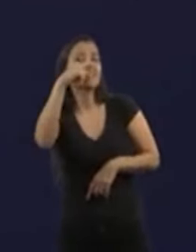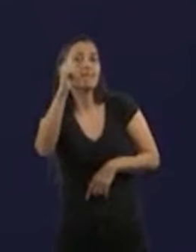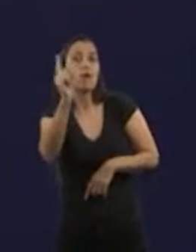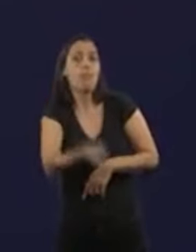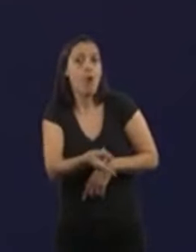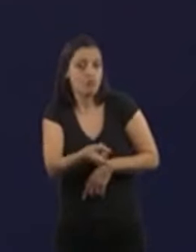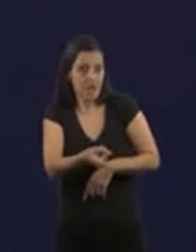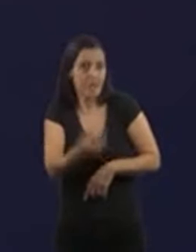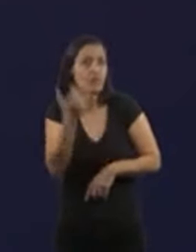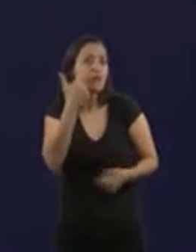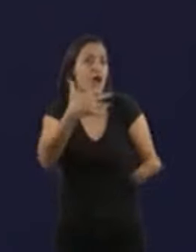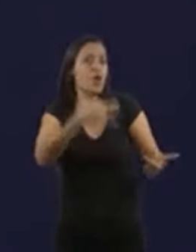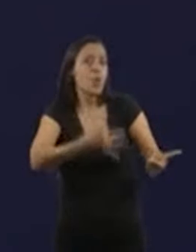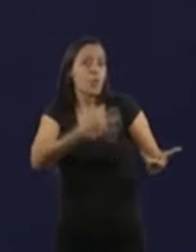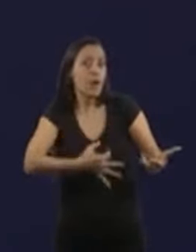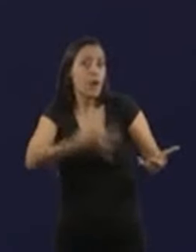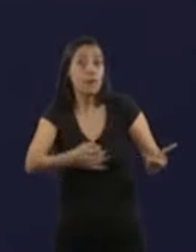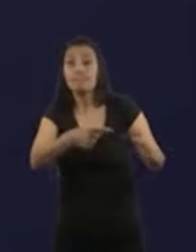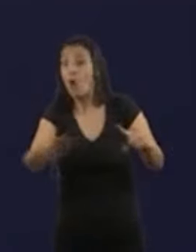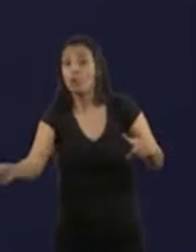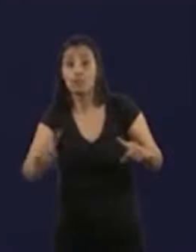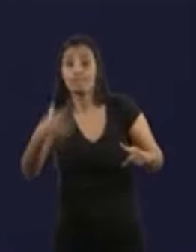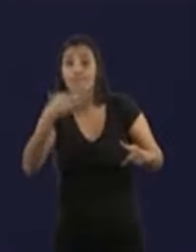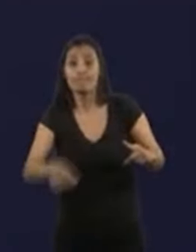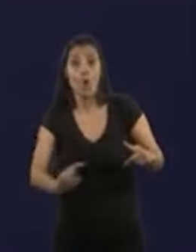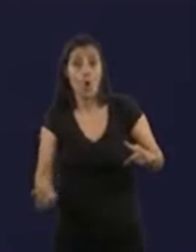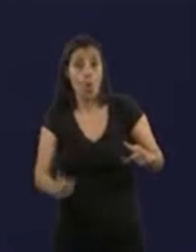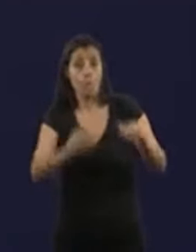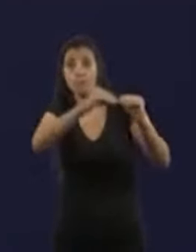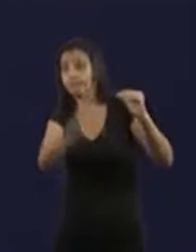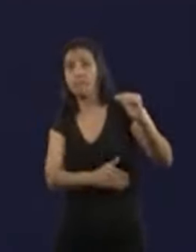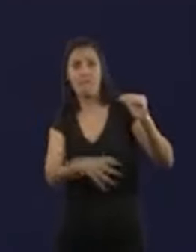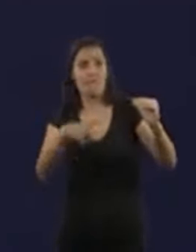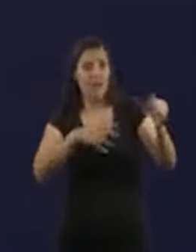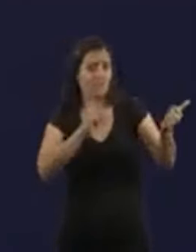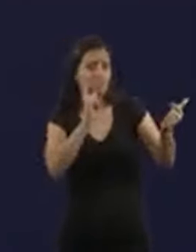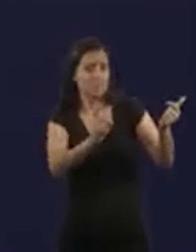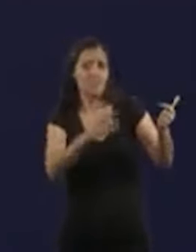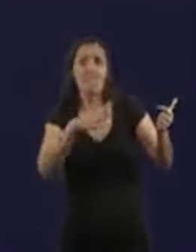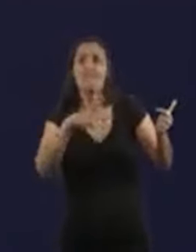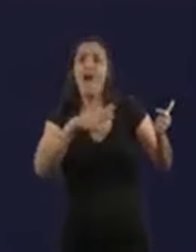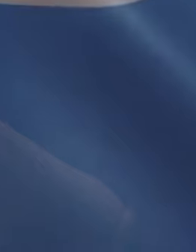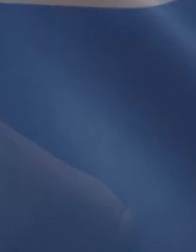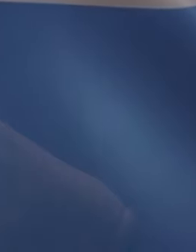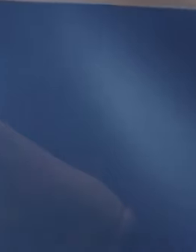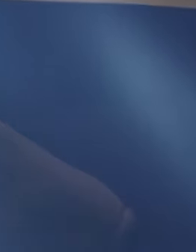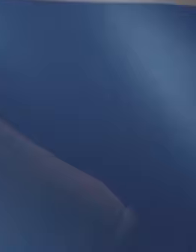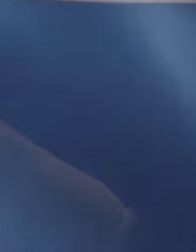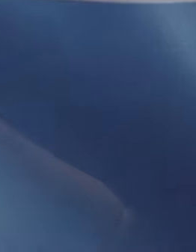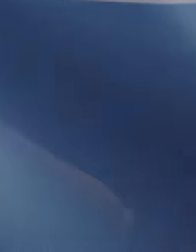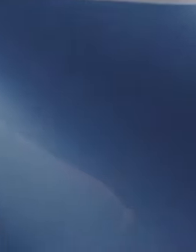60,47% de las metas fijadas por el organismo, muy por debajo del promedio regional.